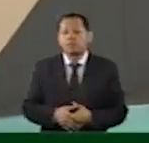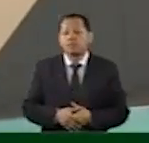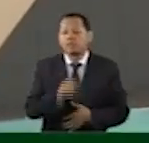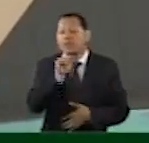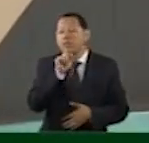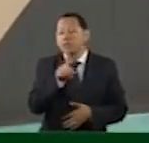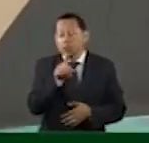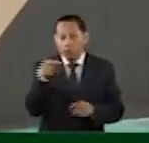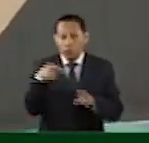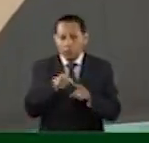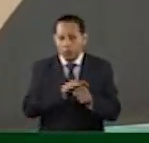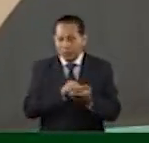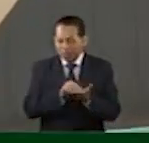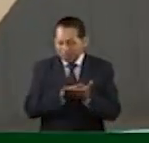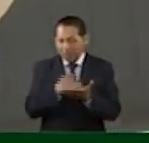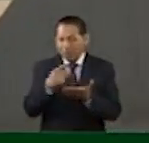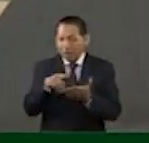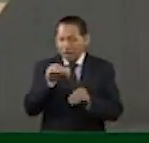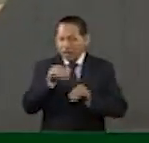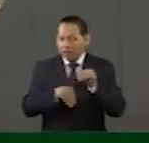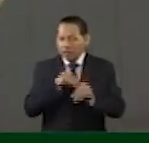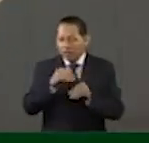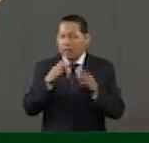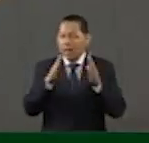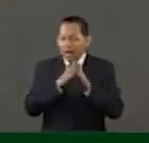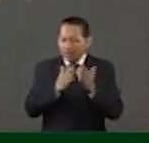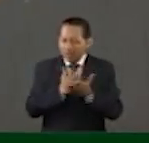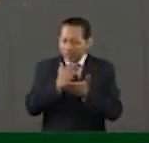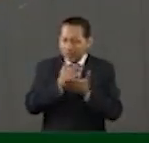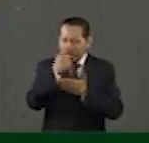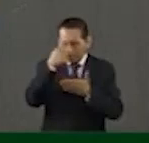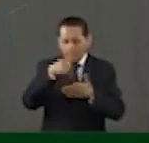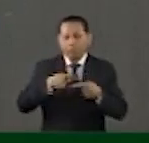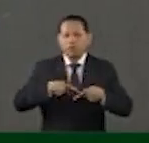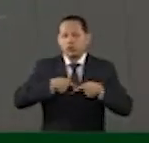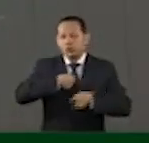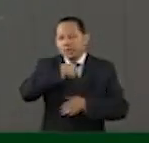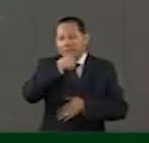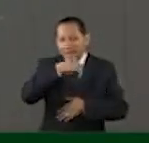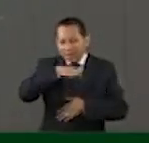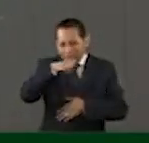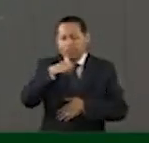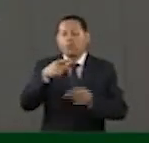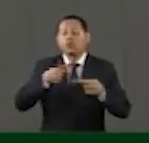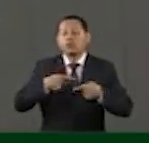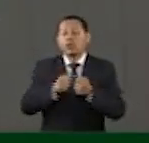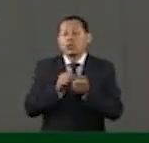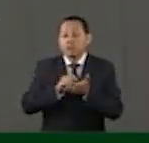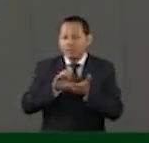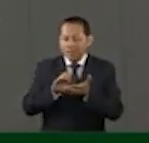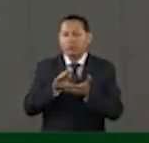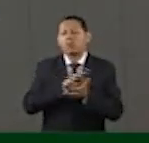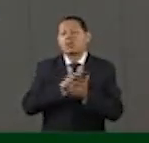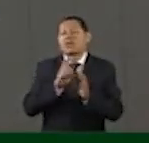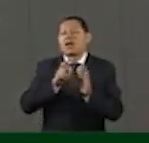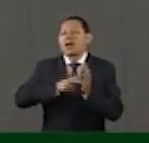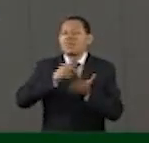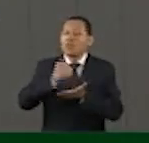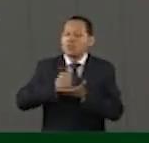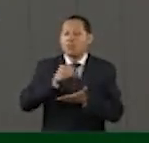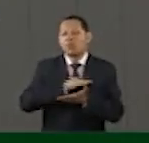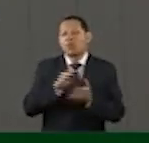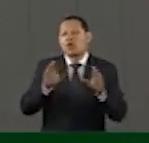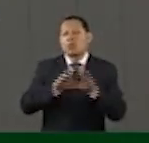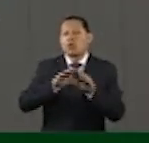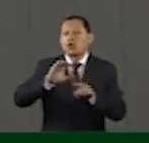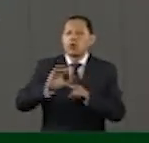También a fin de promover la construcción de vivienda accesible para adultos mayores y personas con discapacidad, fue aprobada una reforma que busca que sea